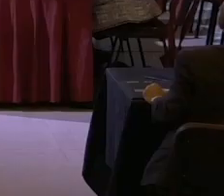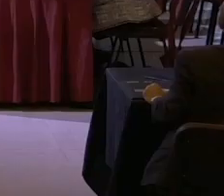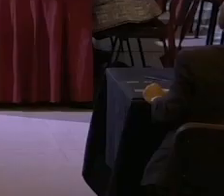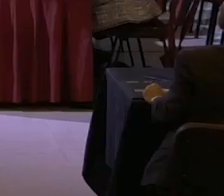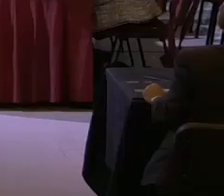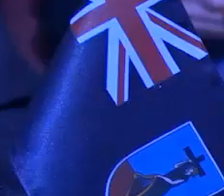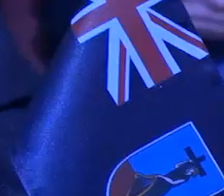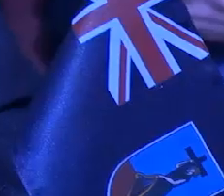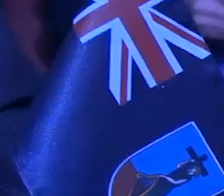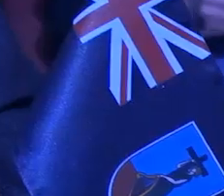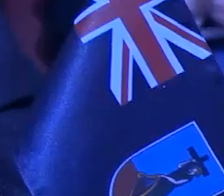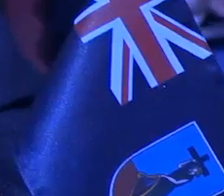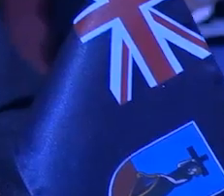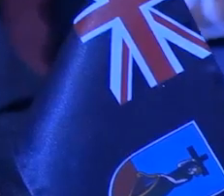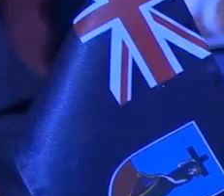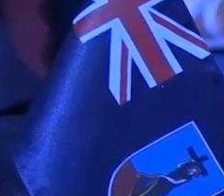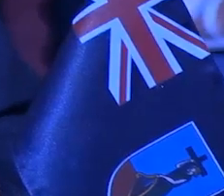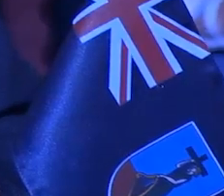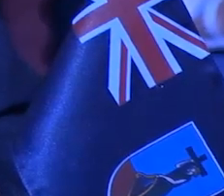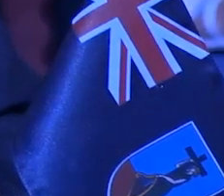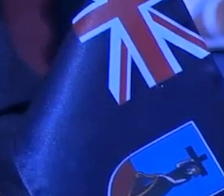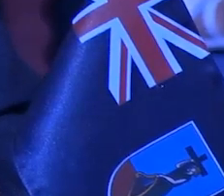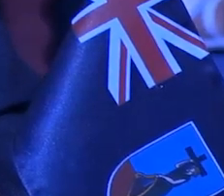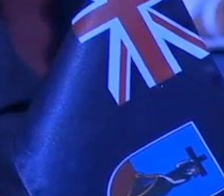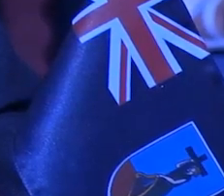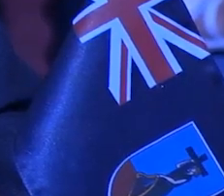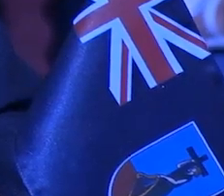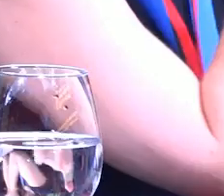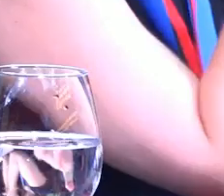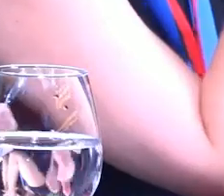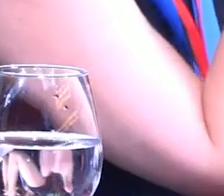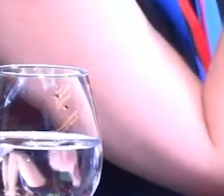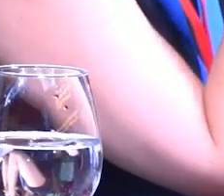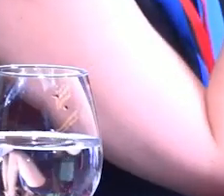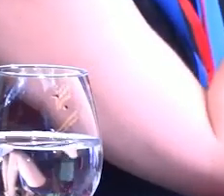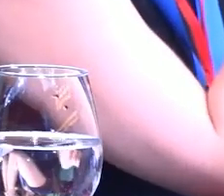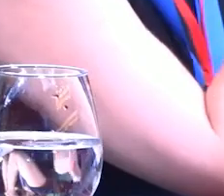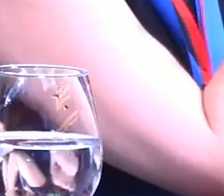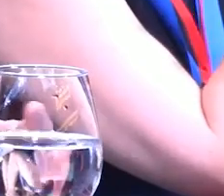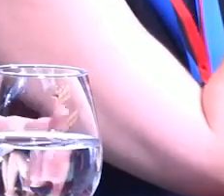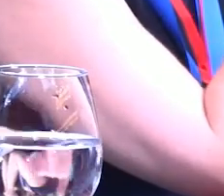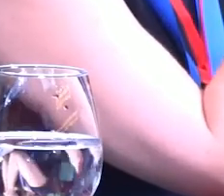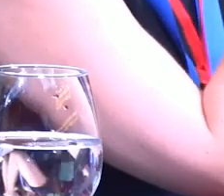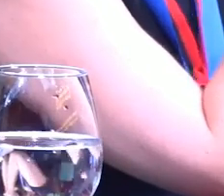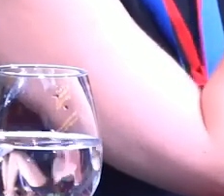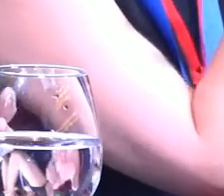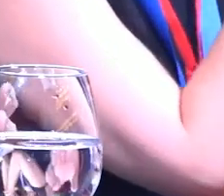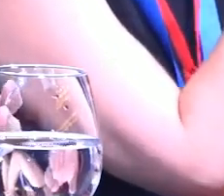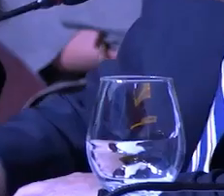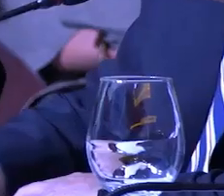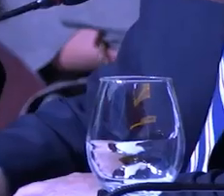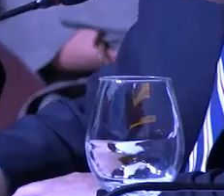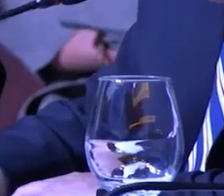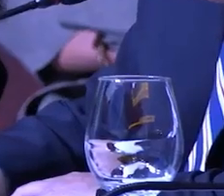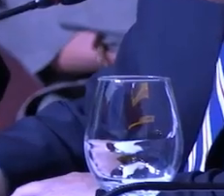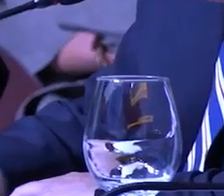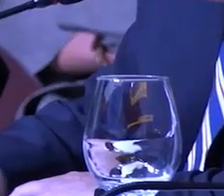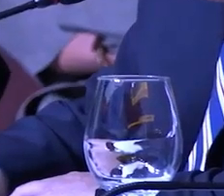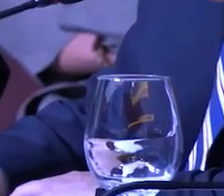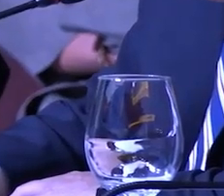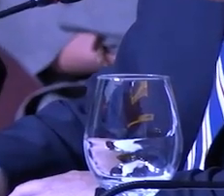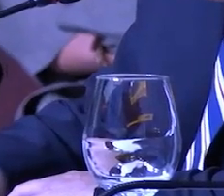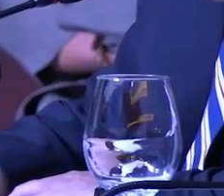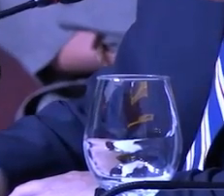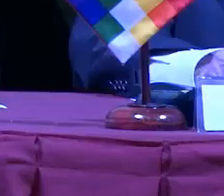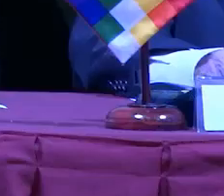demás. Independiente de su nivel de desarrollo educativo, los países tienen experiencias en ciertas áreas que